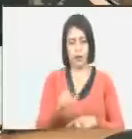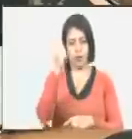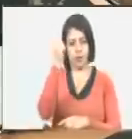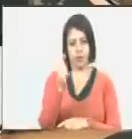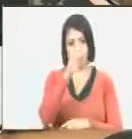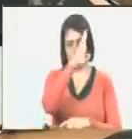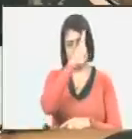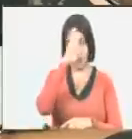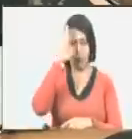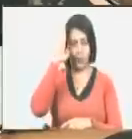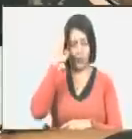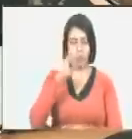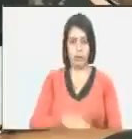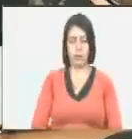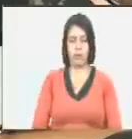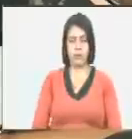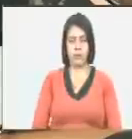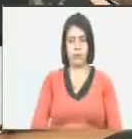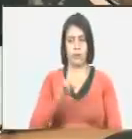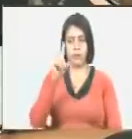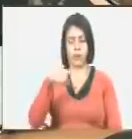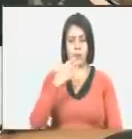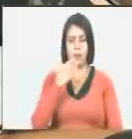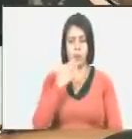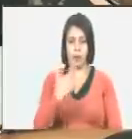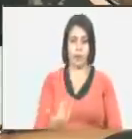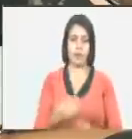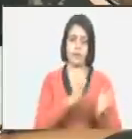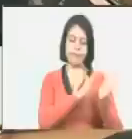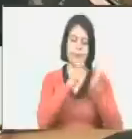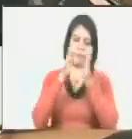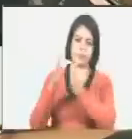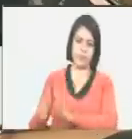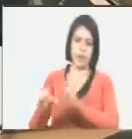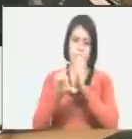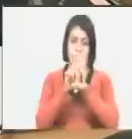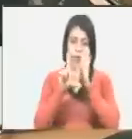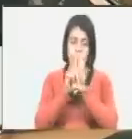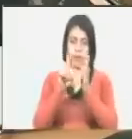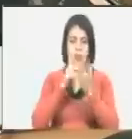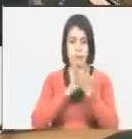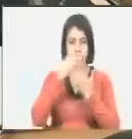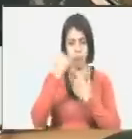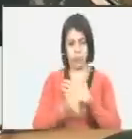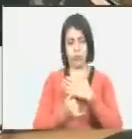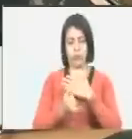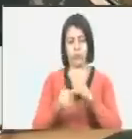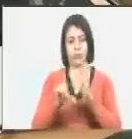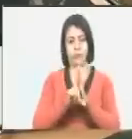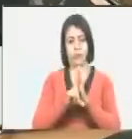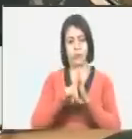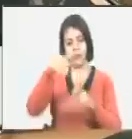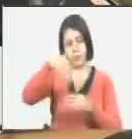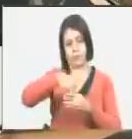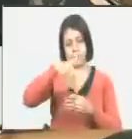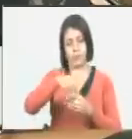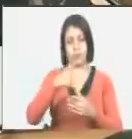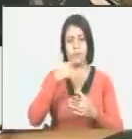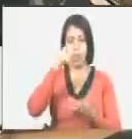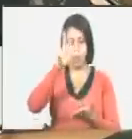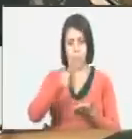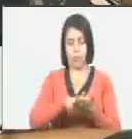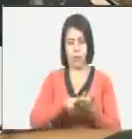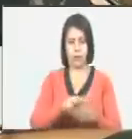diputado Diosdado Cabello Rondón, quien solicitó el diferimiento de la discusión del proyecto de ley. Sometido a votación,